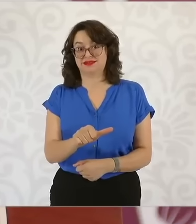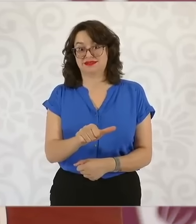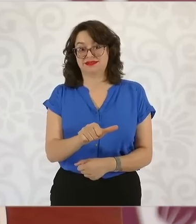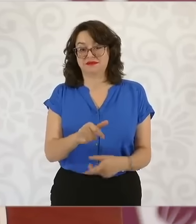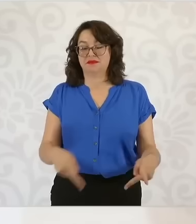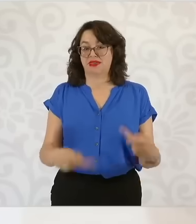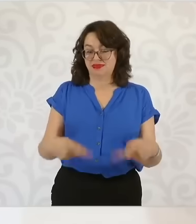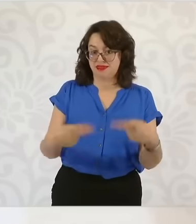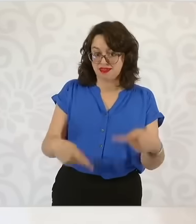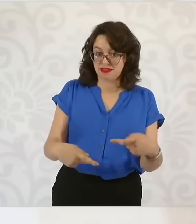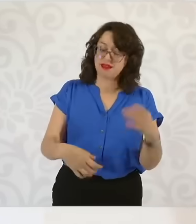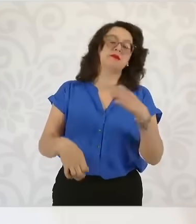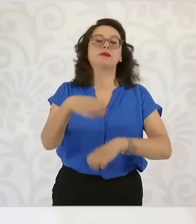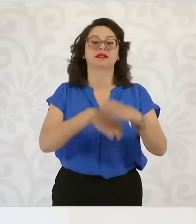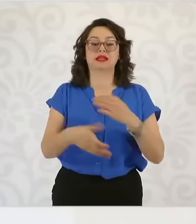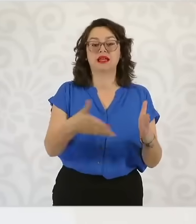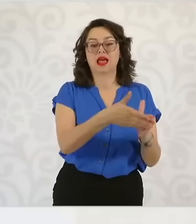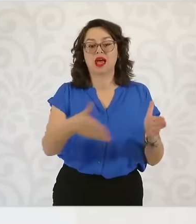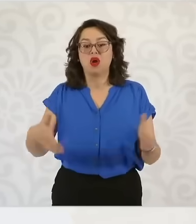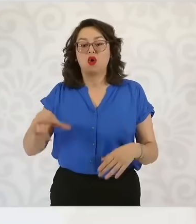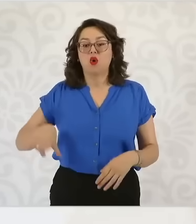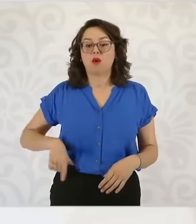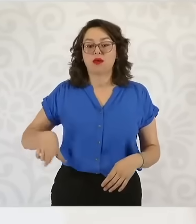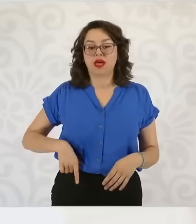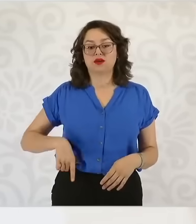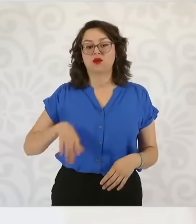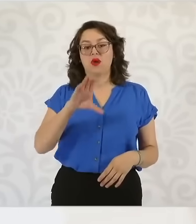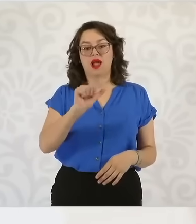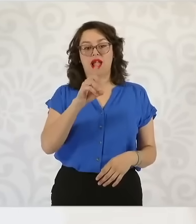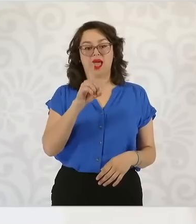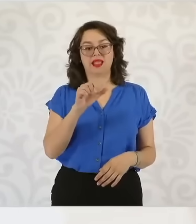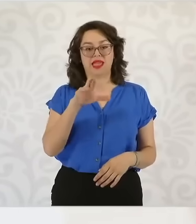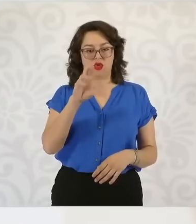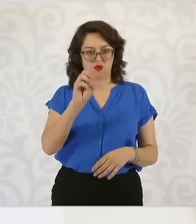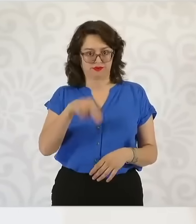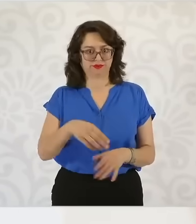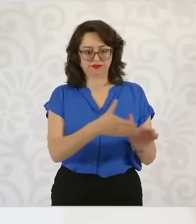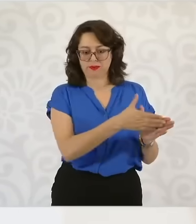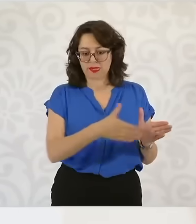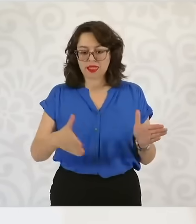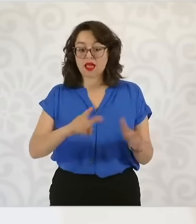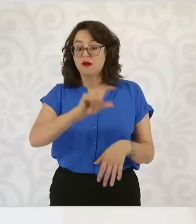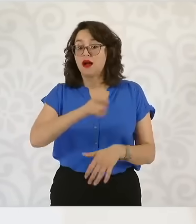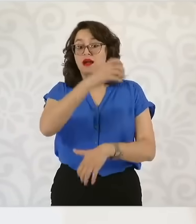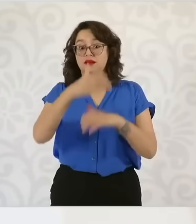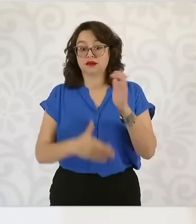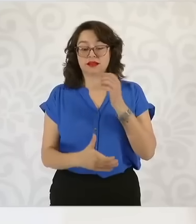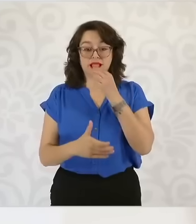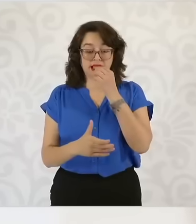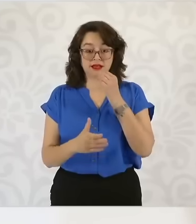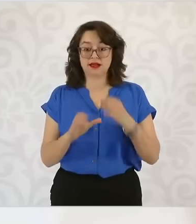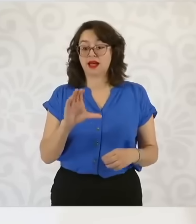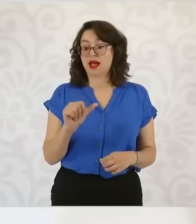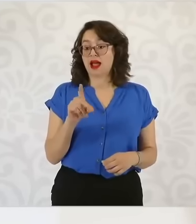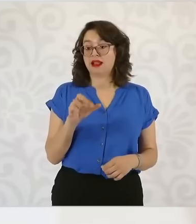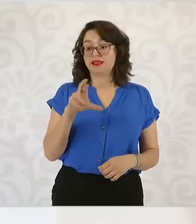Bueno, después de eso Calderón se va a vivir a España cuando sale y allá milita en grupos